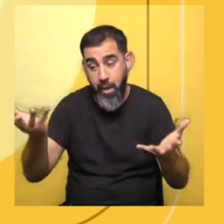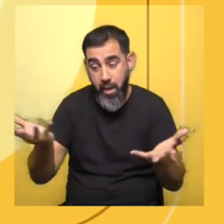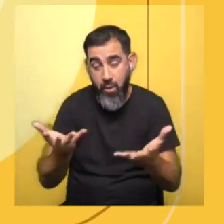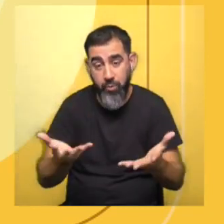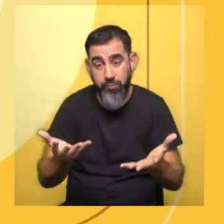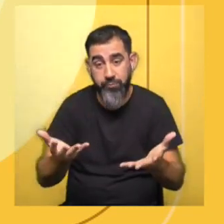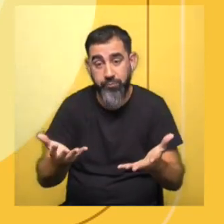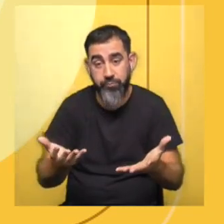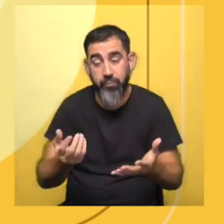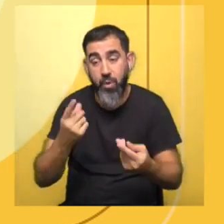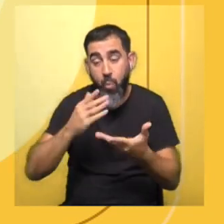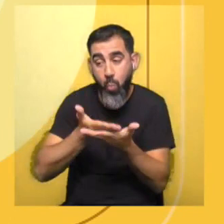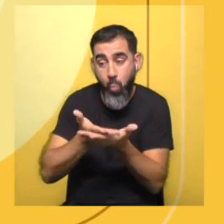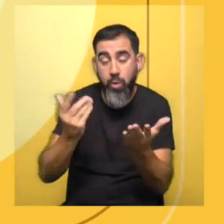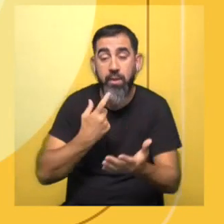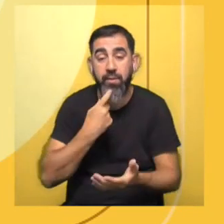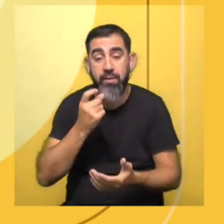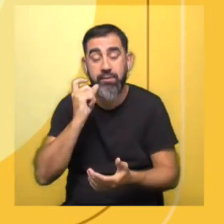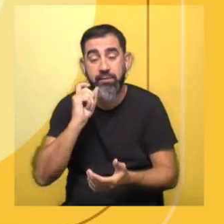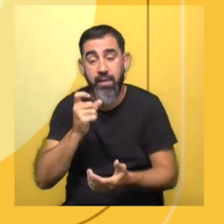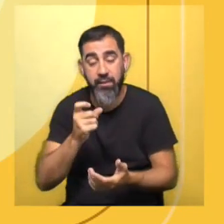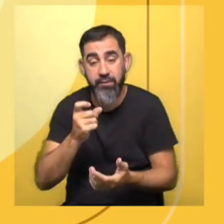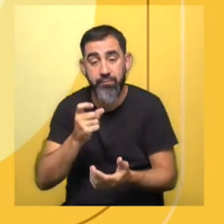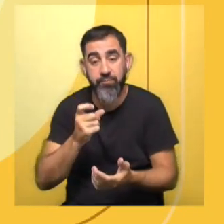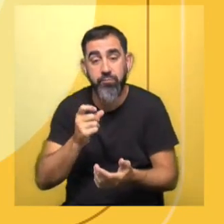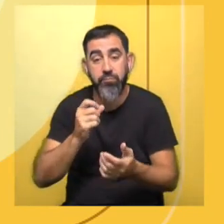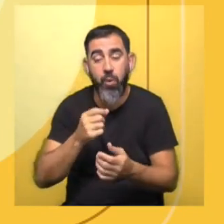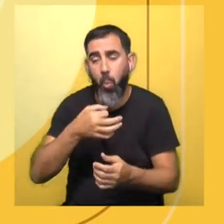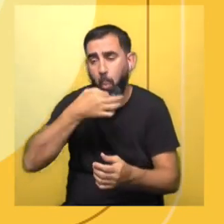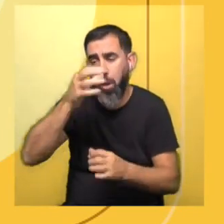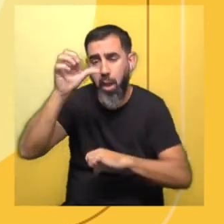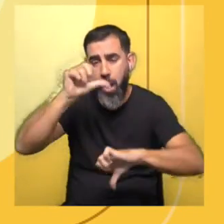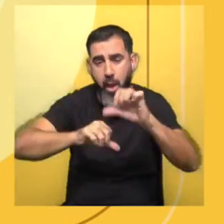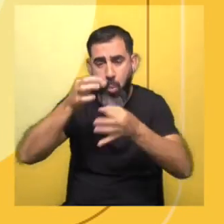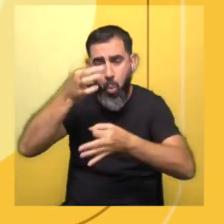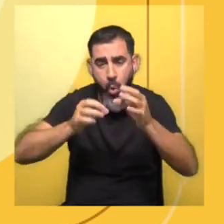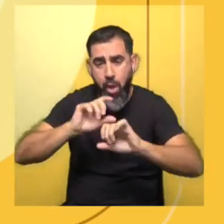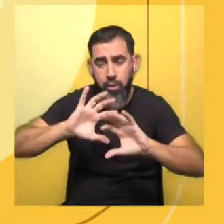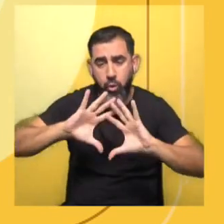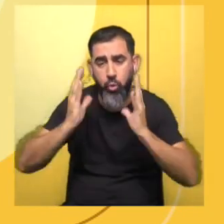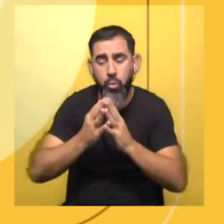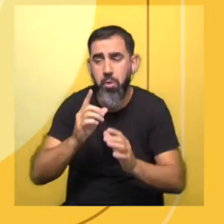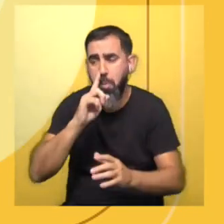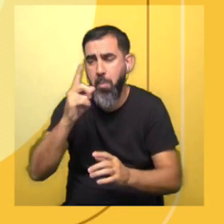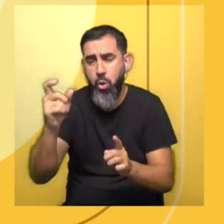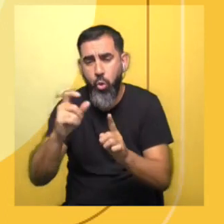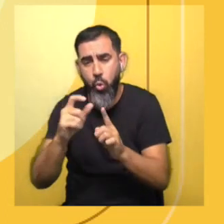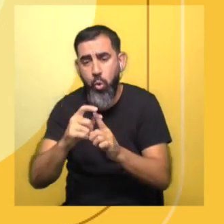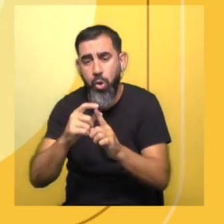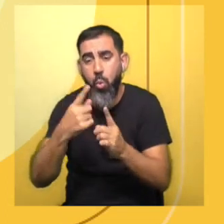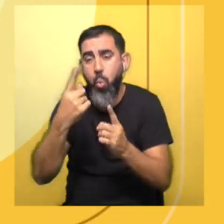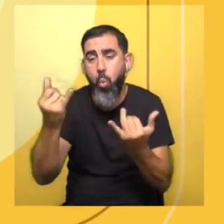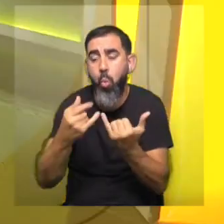sea, sacar una muestra de sangre y hacer un genoma, se puede hacer en cualquier laboratorio del mundo por menos de $1.000 y de un día para el